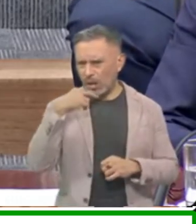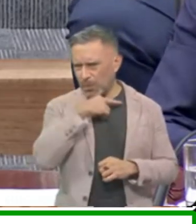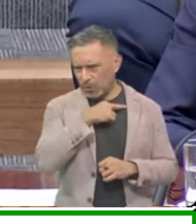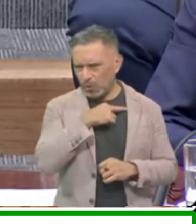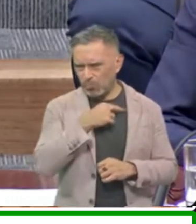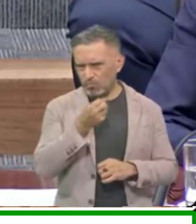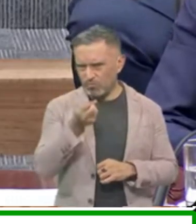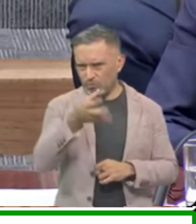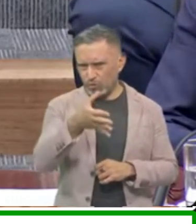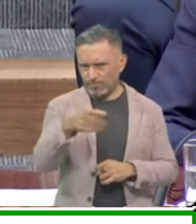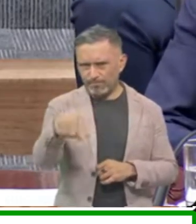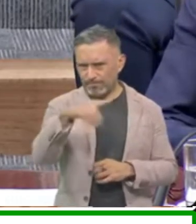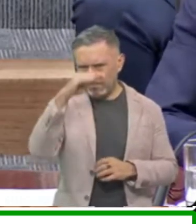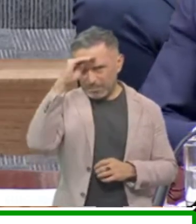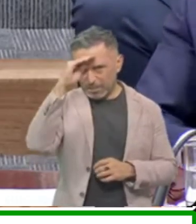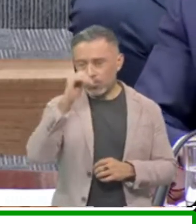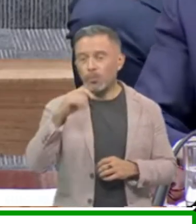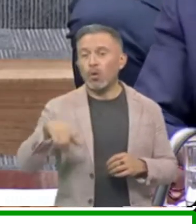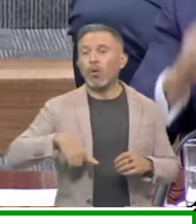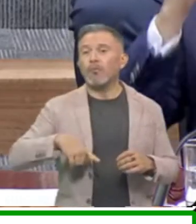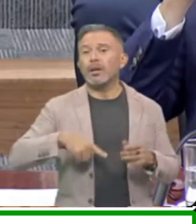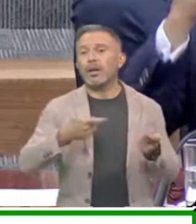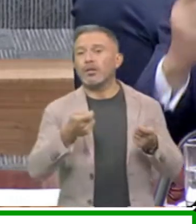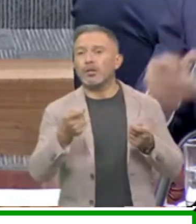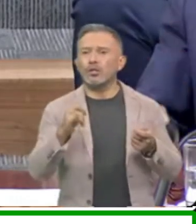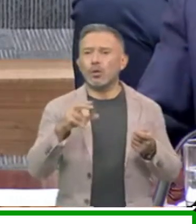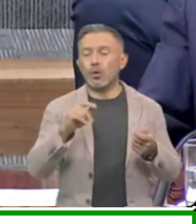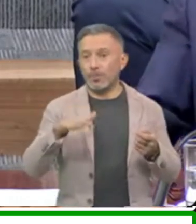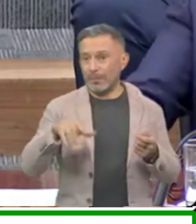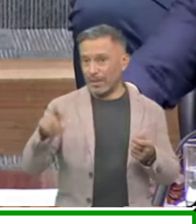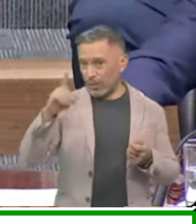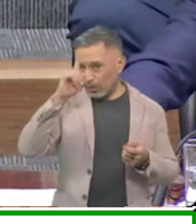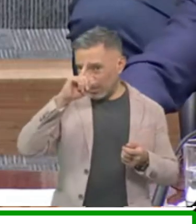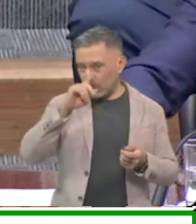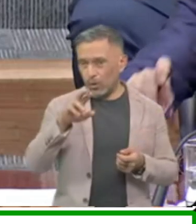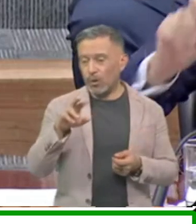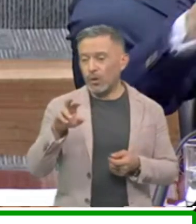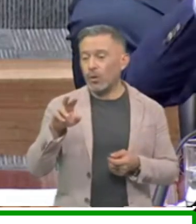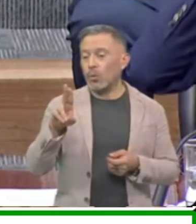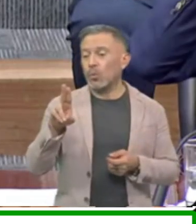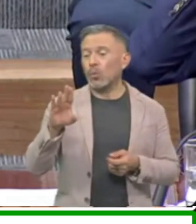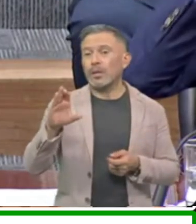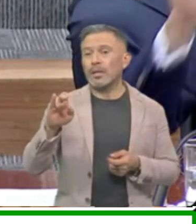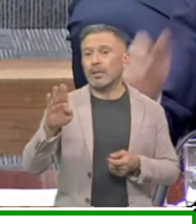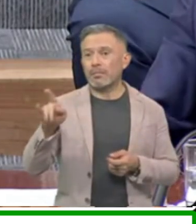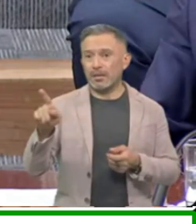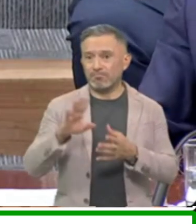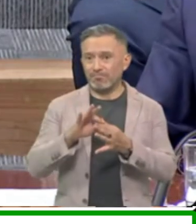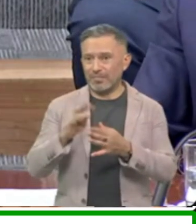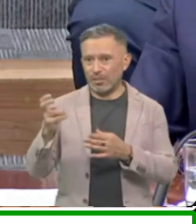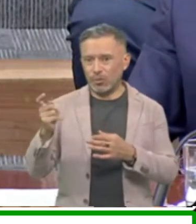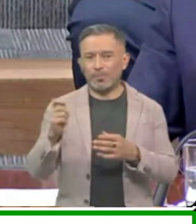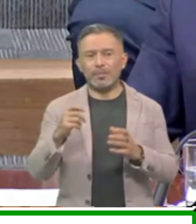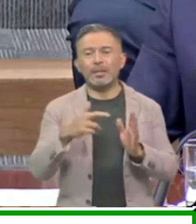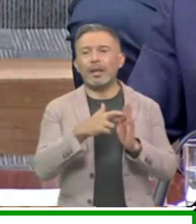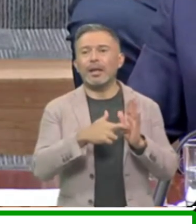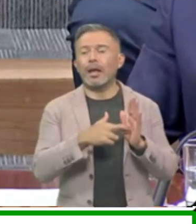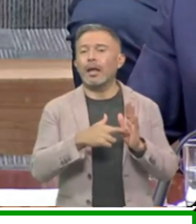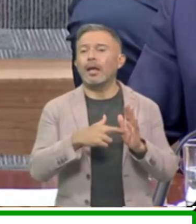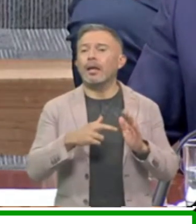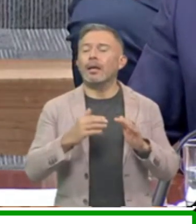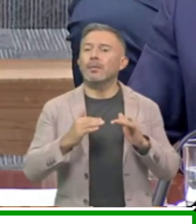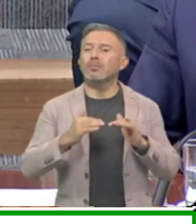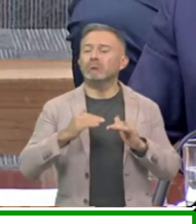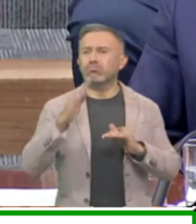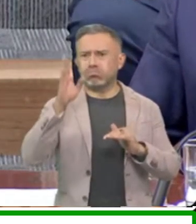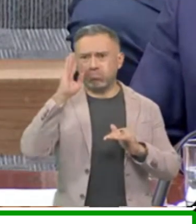sobre la gobernabilidad. Tiene razón el consejero Uquib cuando se dijo, este principio de sobrerepresentación se hizo por